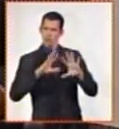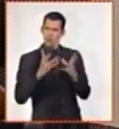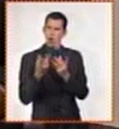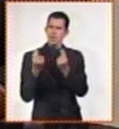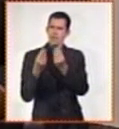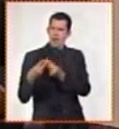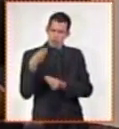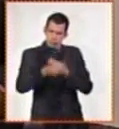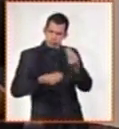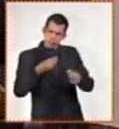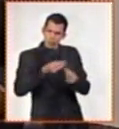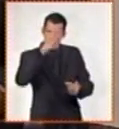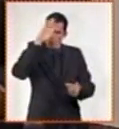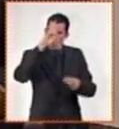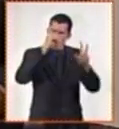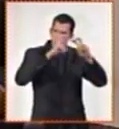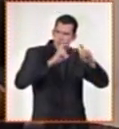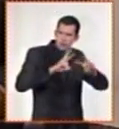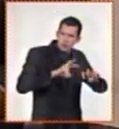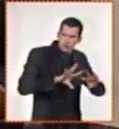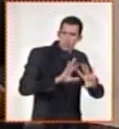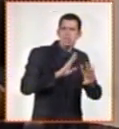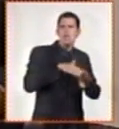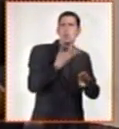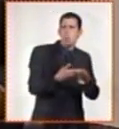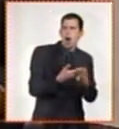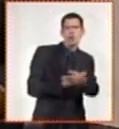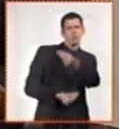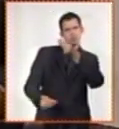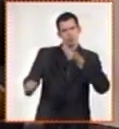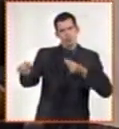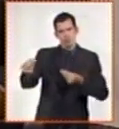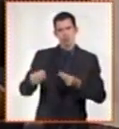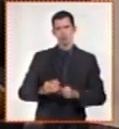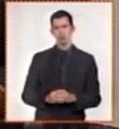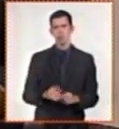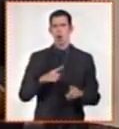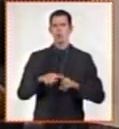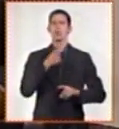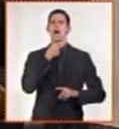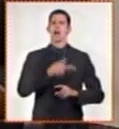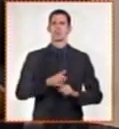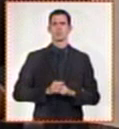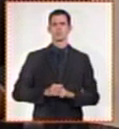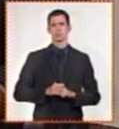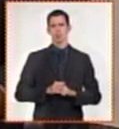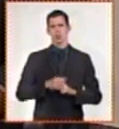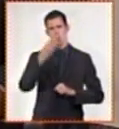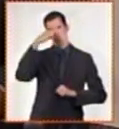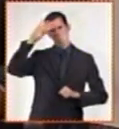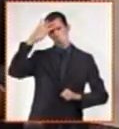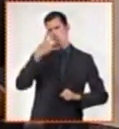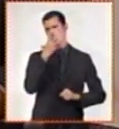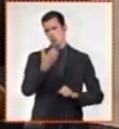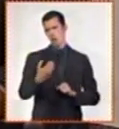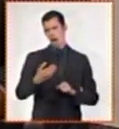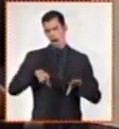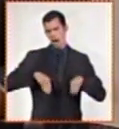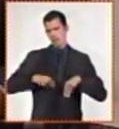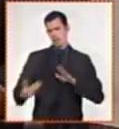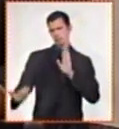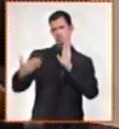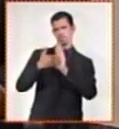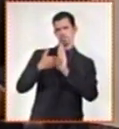misma trinchera en la cooperación estratégica. Cuba rechaza interferencia extranjera en asuntos internos de